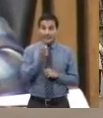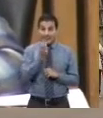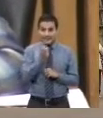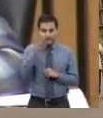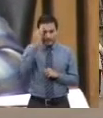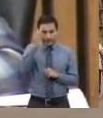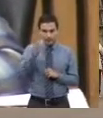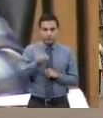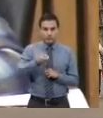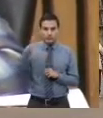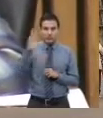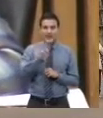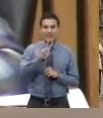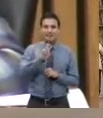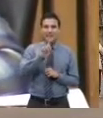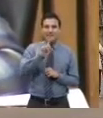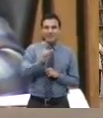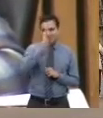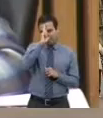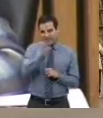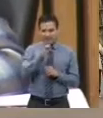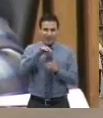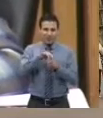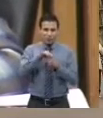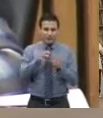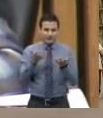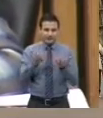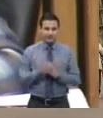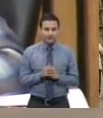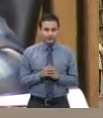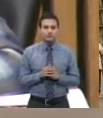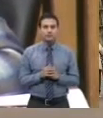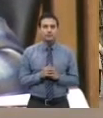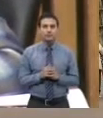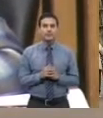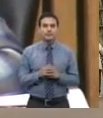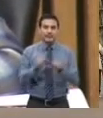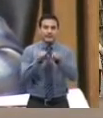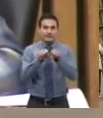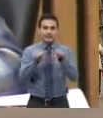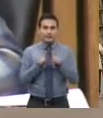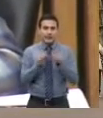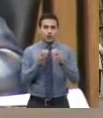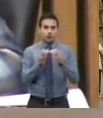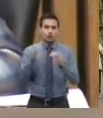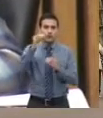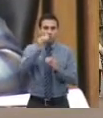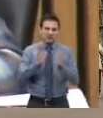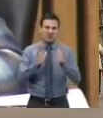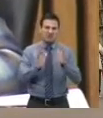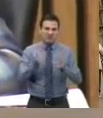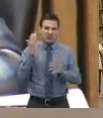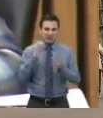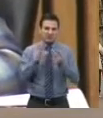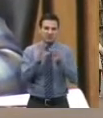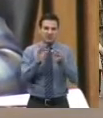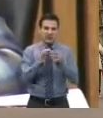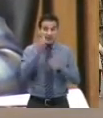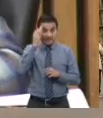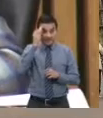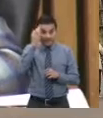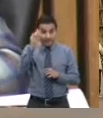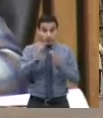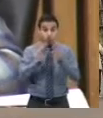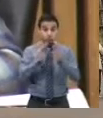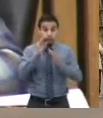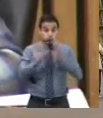le denomina veda electoral. Al respecto, en su momento, la Sala Superior ha sostenido que el periodo de veda electoral es